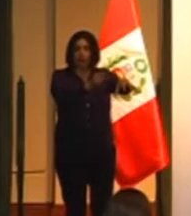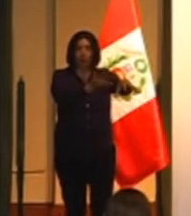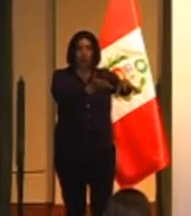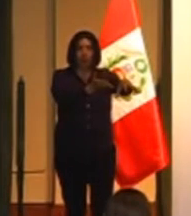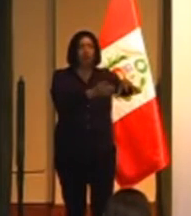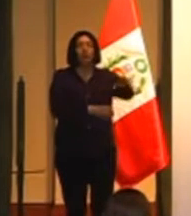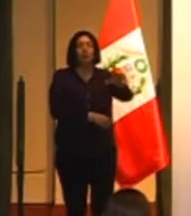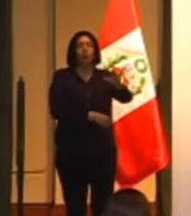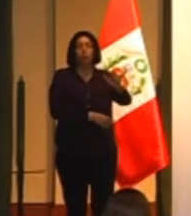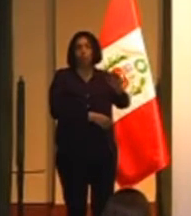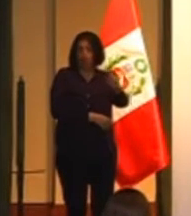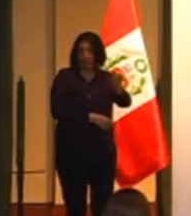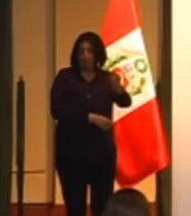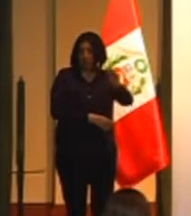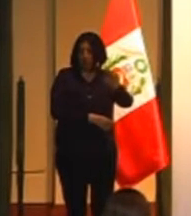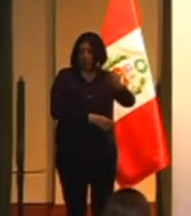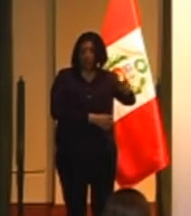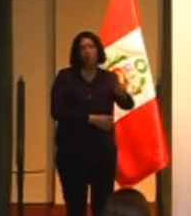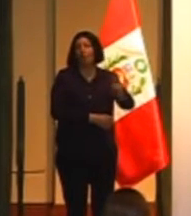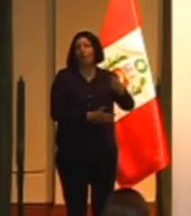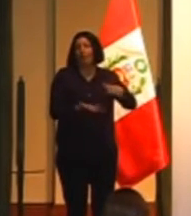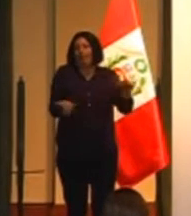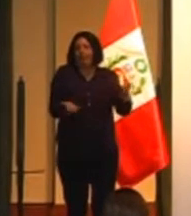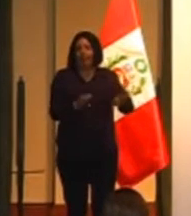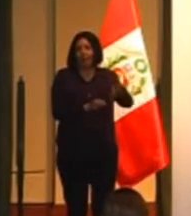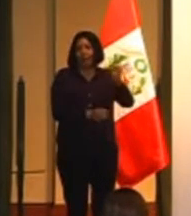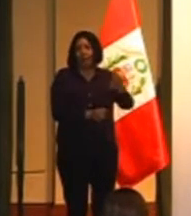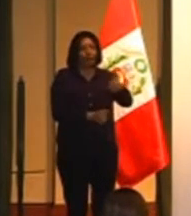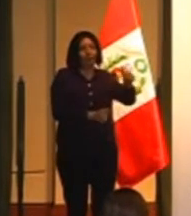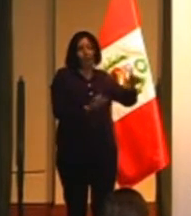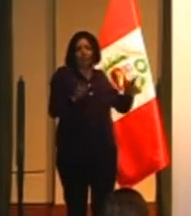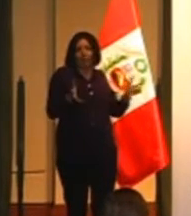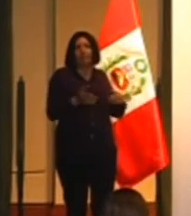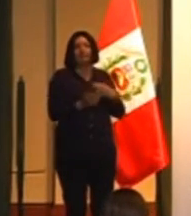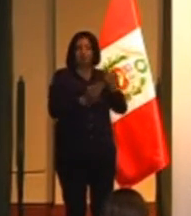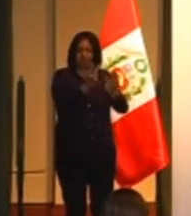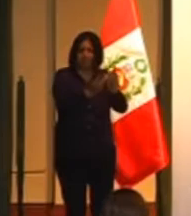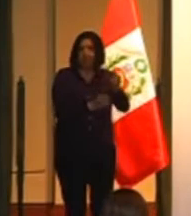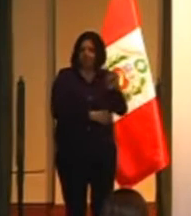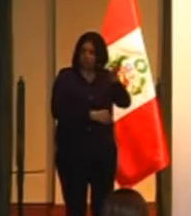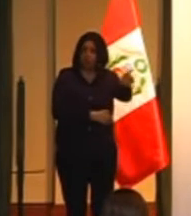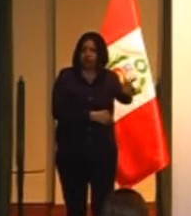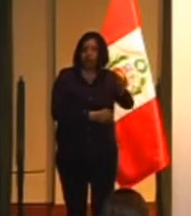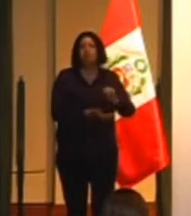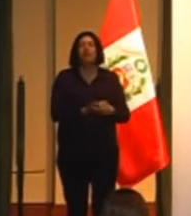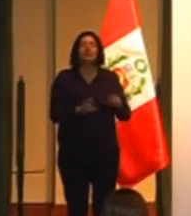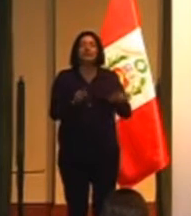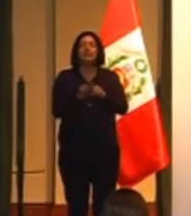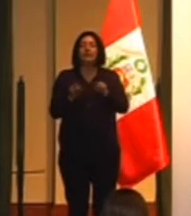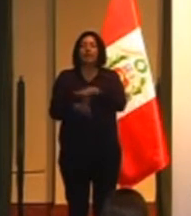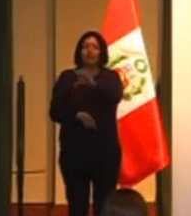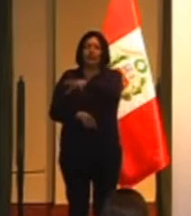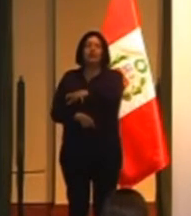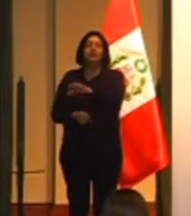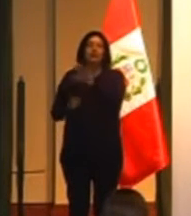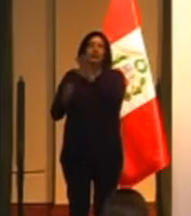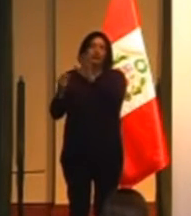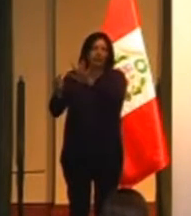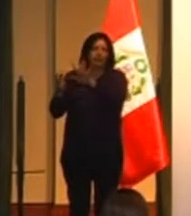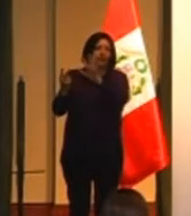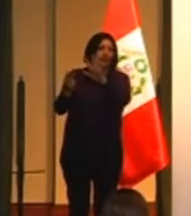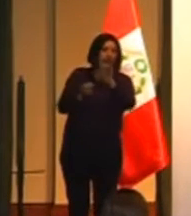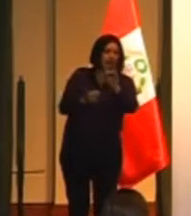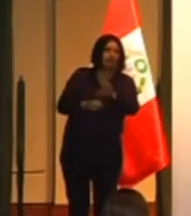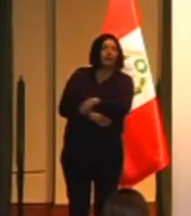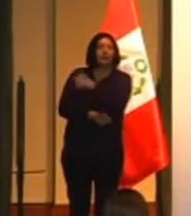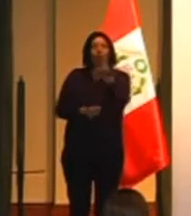Luis Miró Quesada Garland no lo van a poder encontrar así nomás. Visítenla. Y también tenemos la sala 770 y Raúl